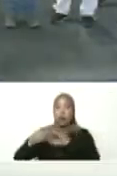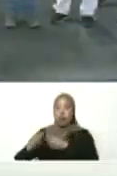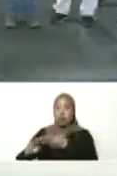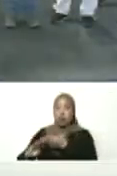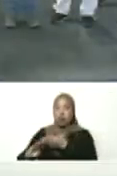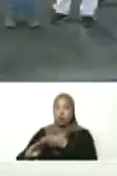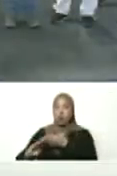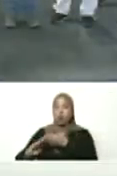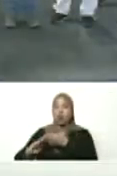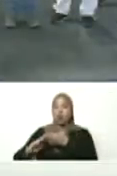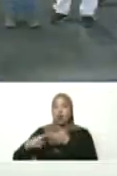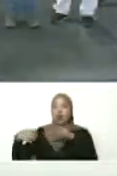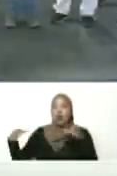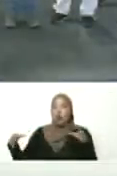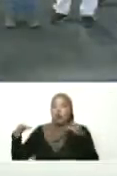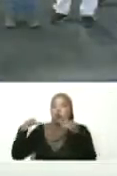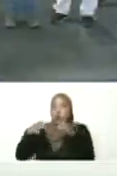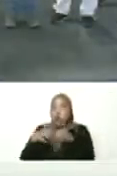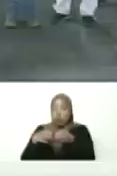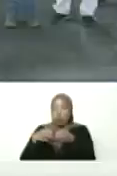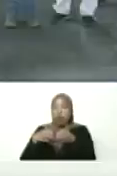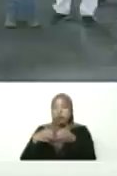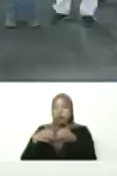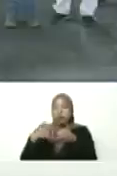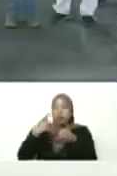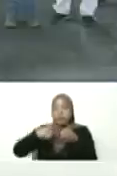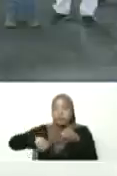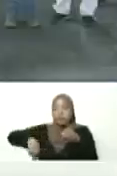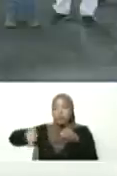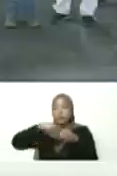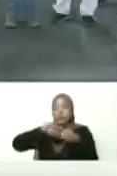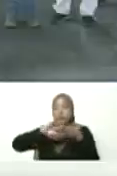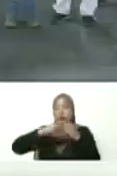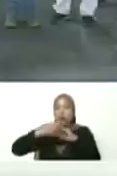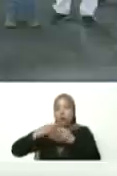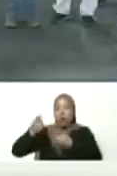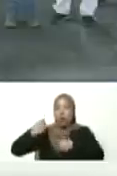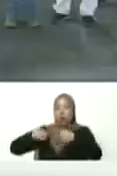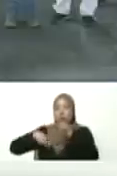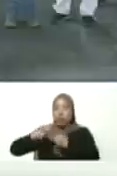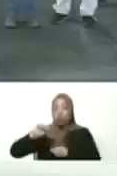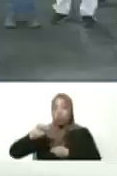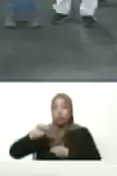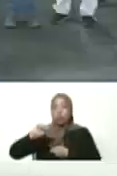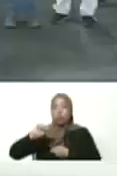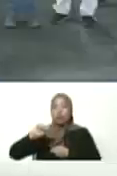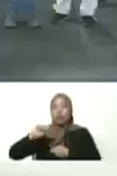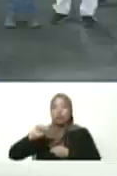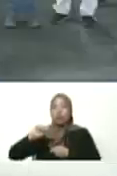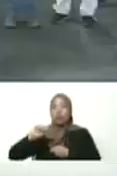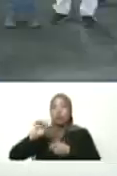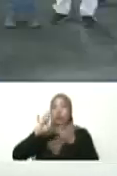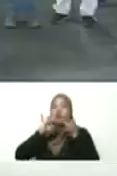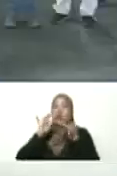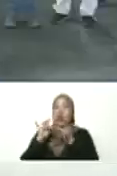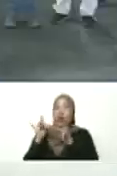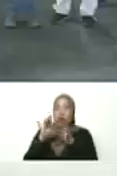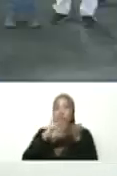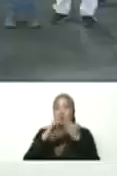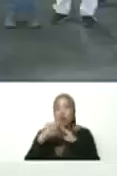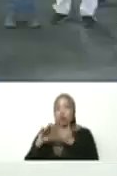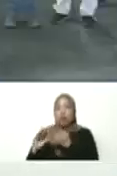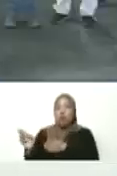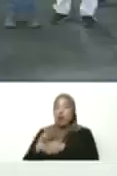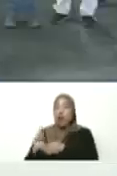los circuitos económicos comuneros. Para eso es que tenemos que instalar